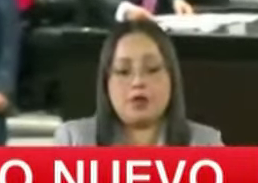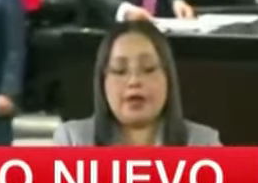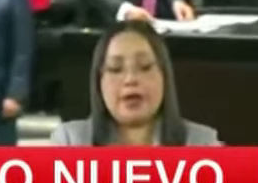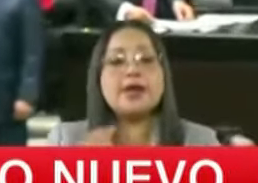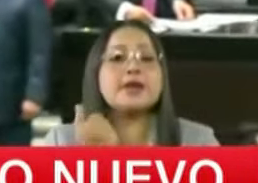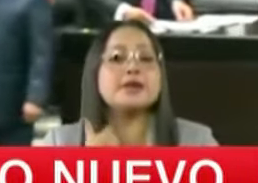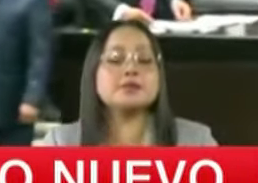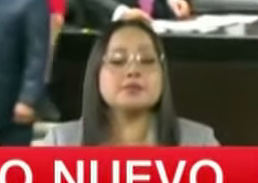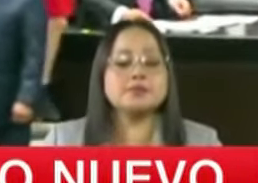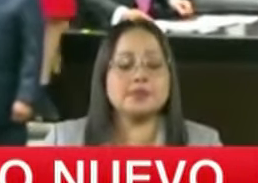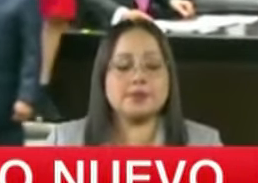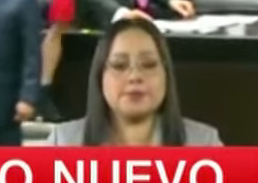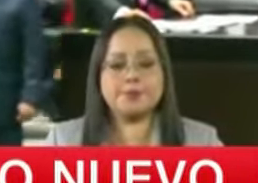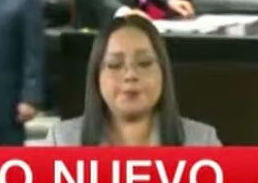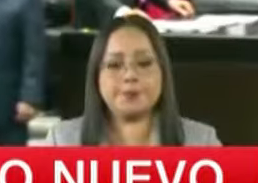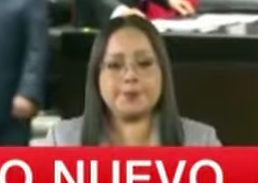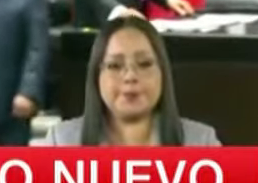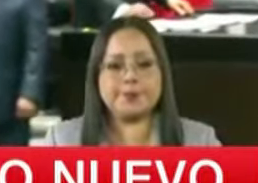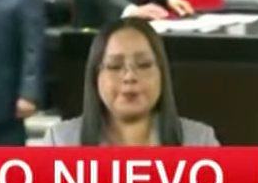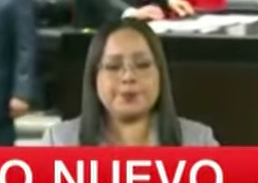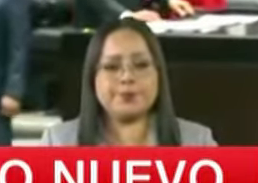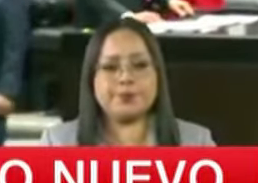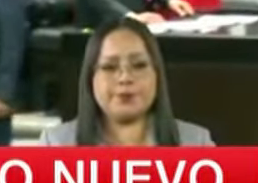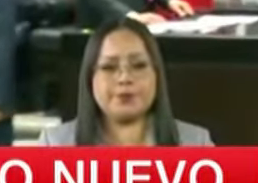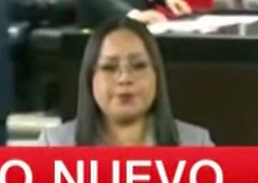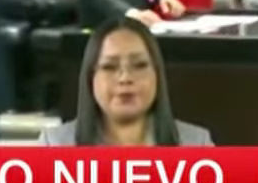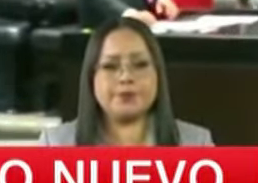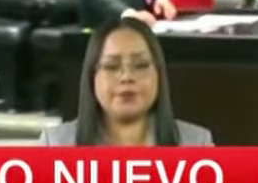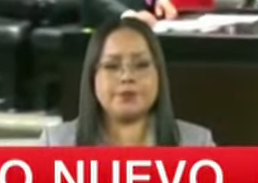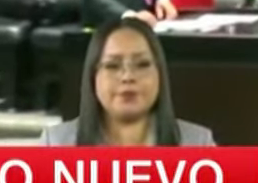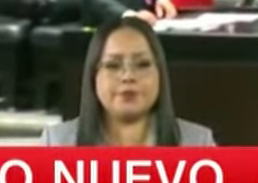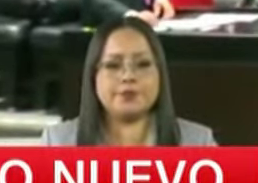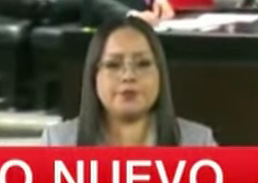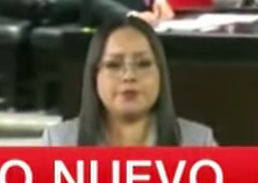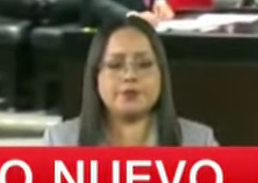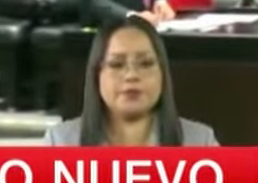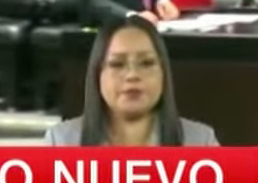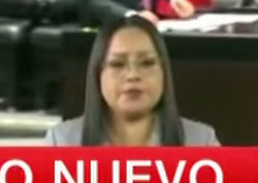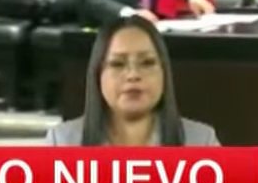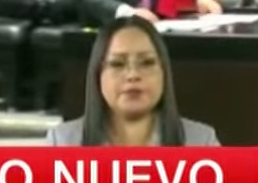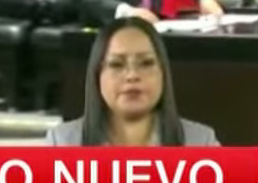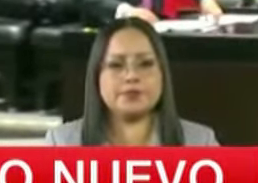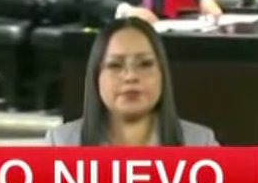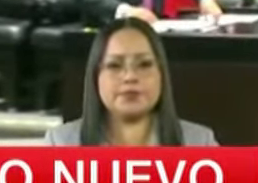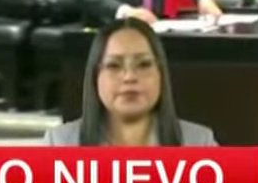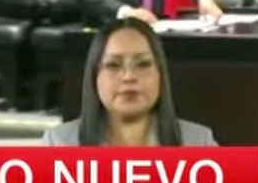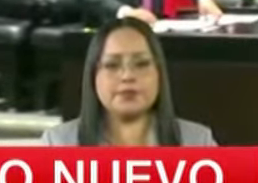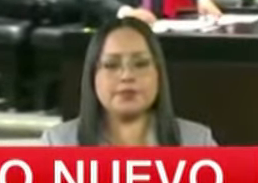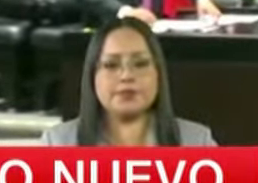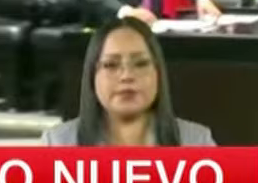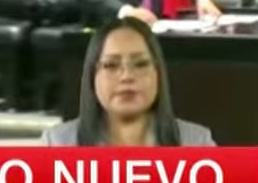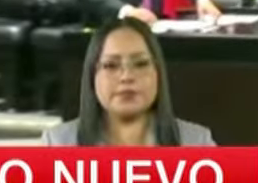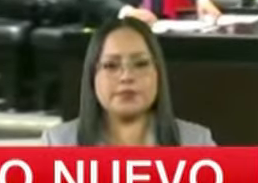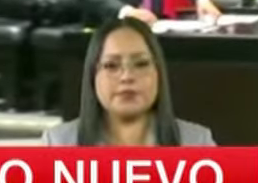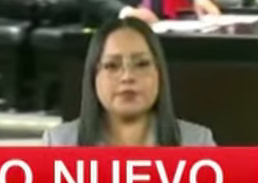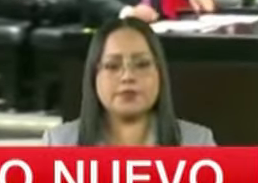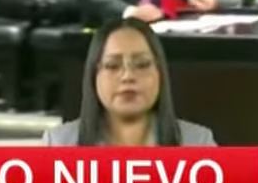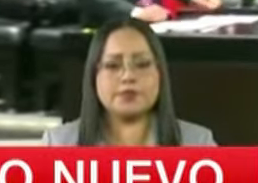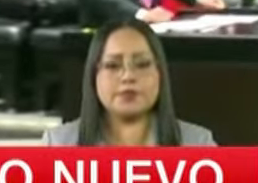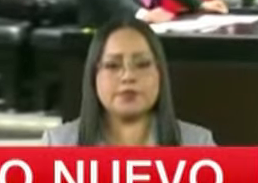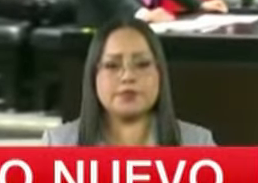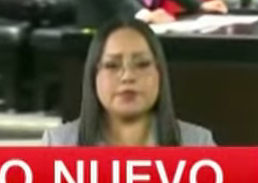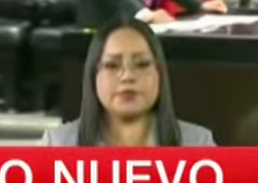una mujer a la que admira también Claudia Sheinbaum Pardo, Rey Rodríguez, y seguimos explicando y detallando cómo se ve